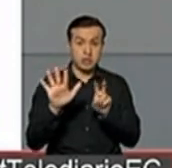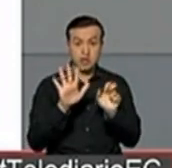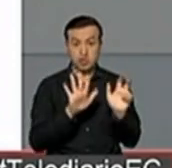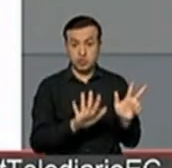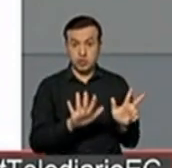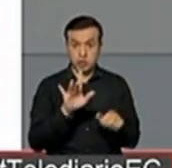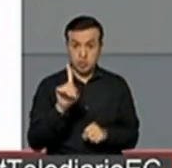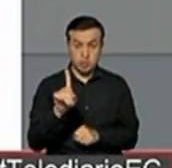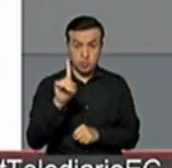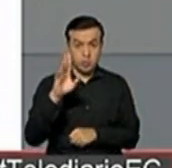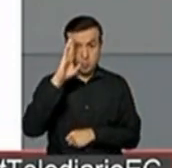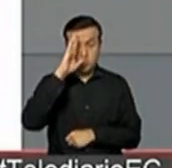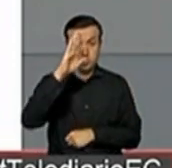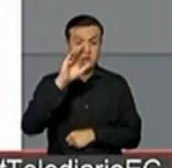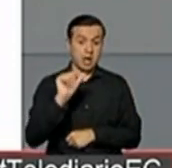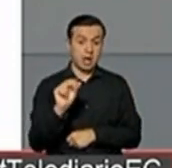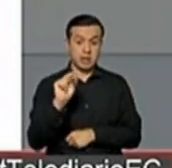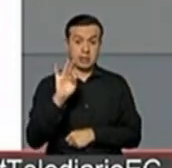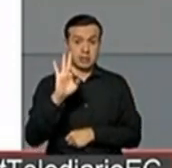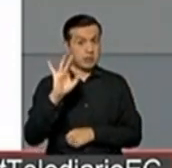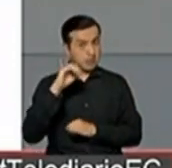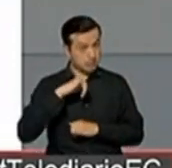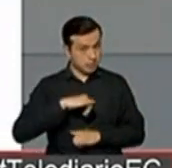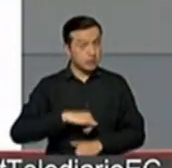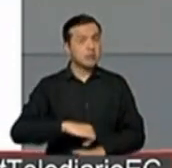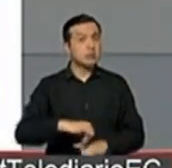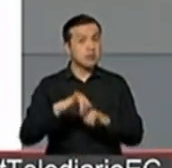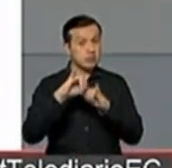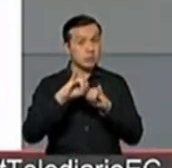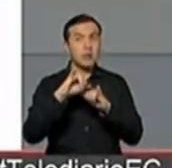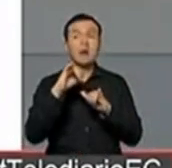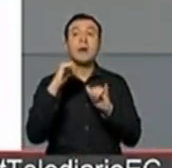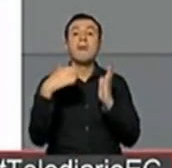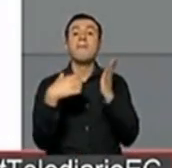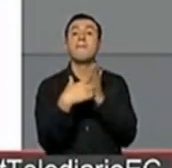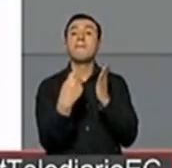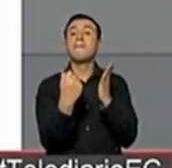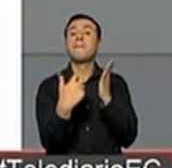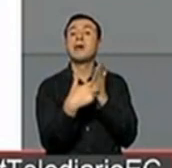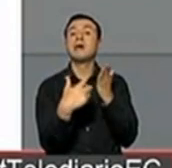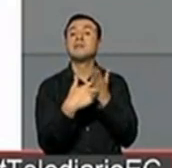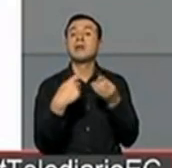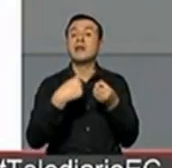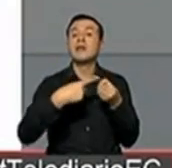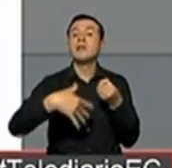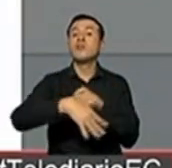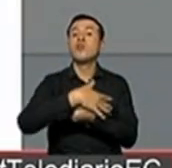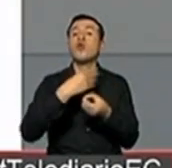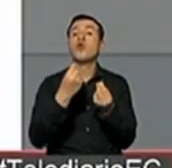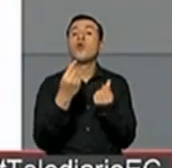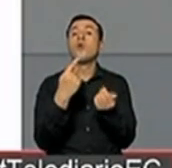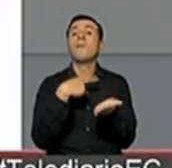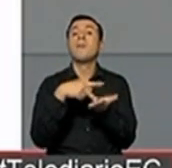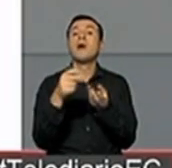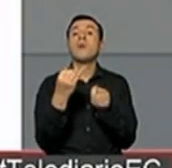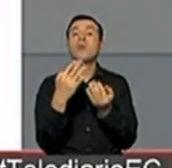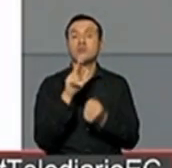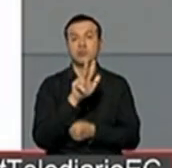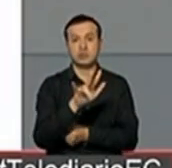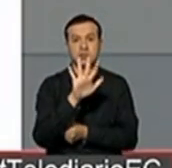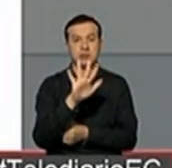81 de la Agencia Nacional de Tránsito, que continúan vigentes, el pasaje del transporte urbano en el Distrito Metropolitano de Quito es de